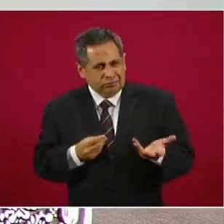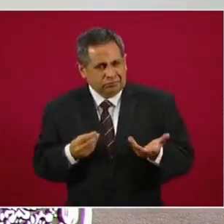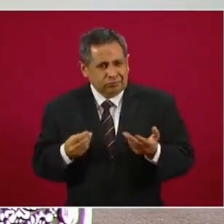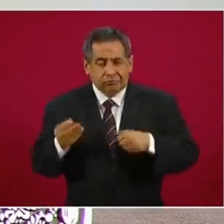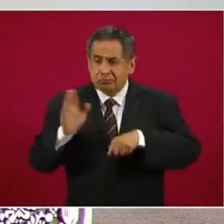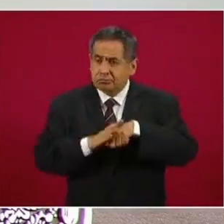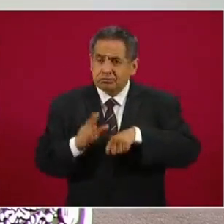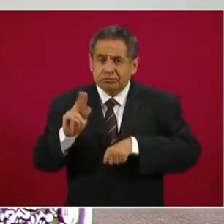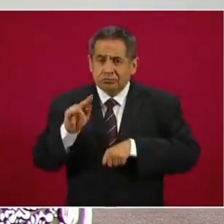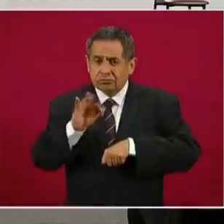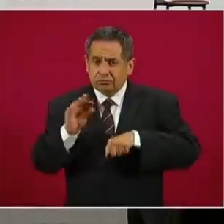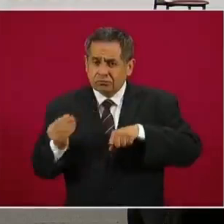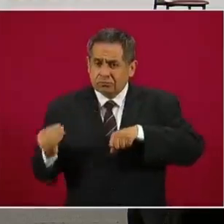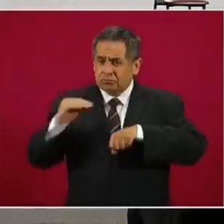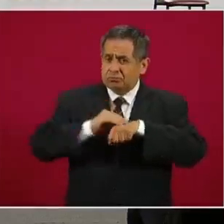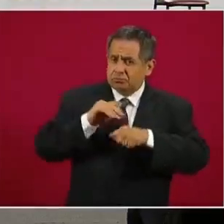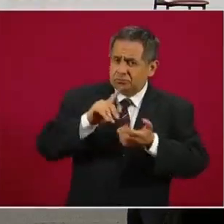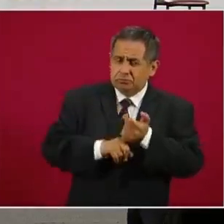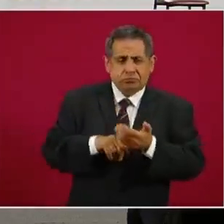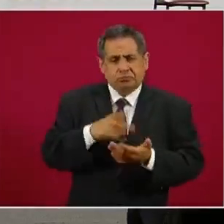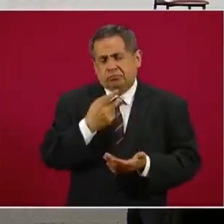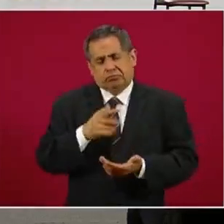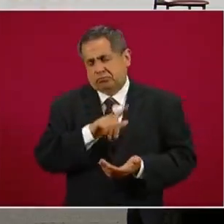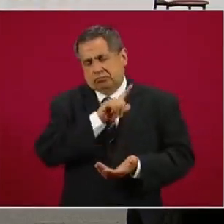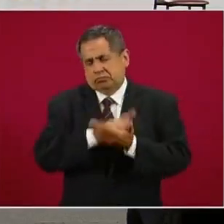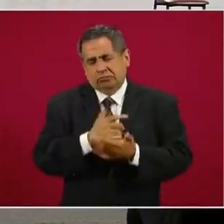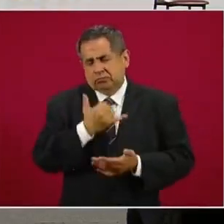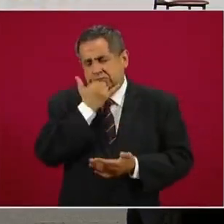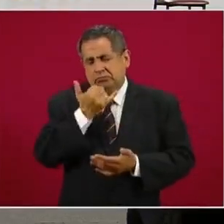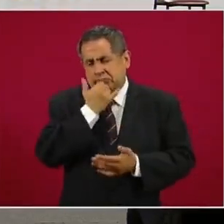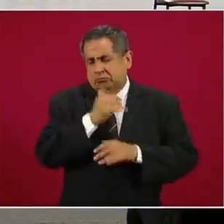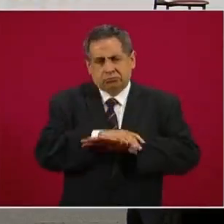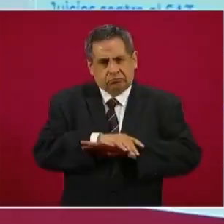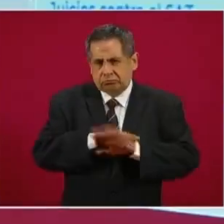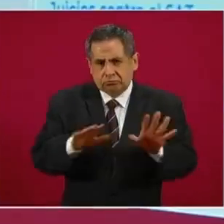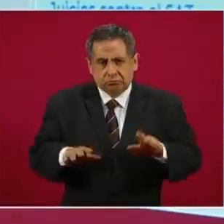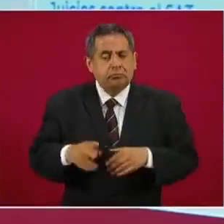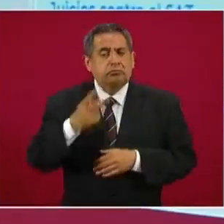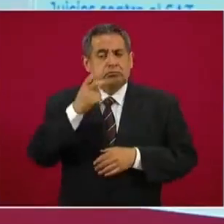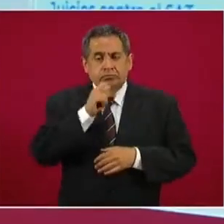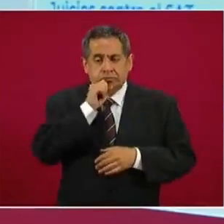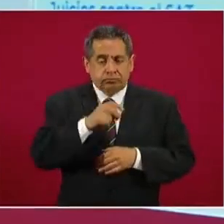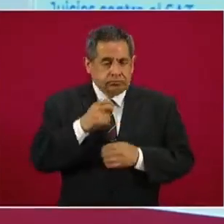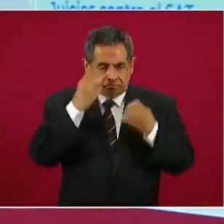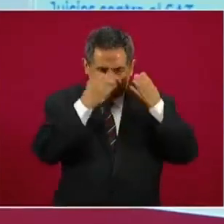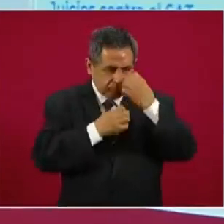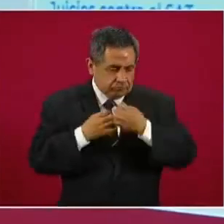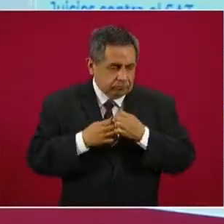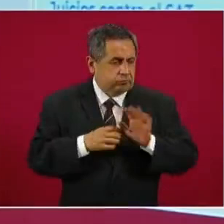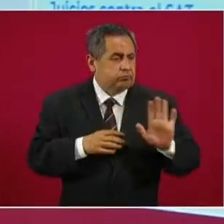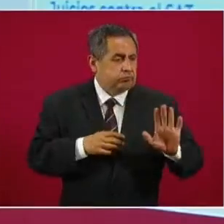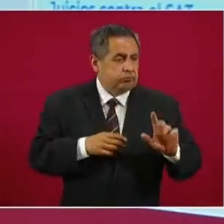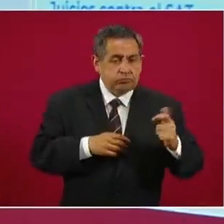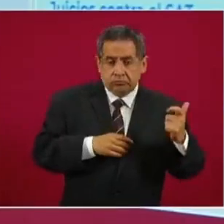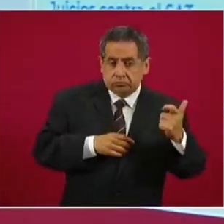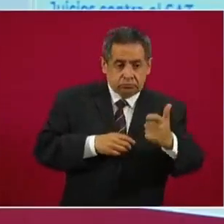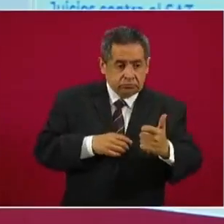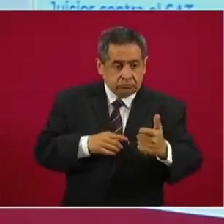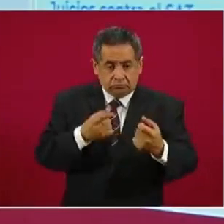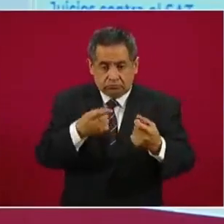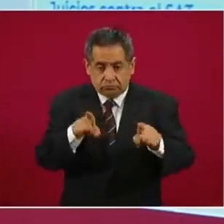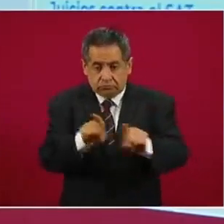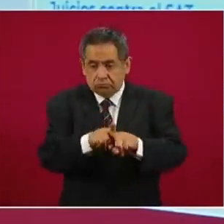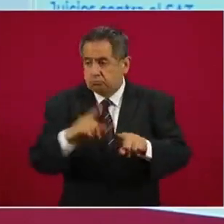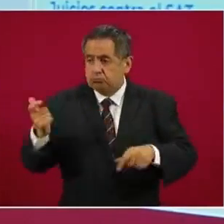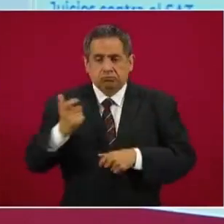80% de operaciones de manera indebida. Entonces también se revisó eso para que las devoluciones solo fueran las correspondientes y